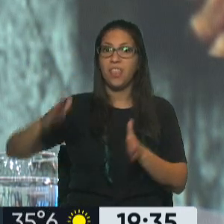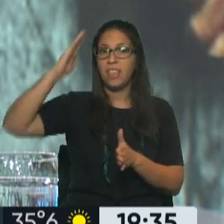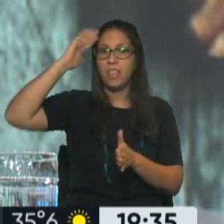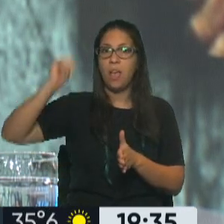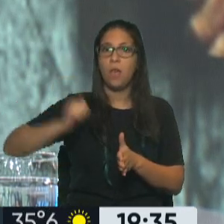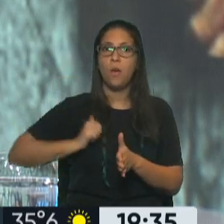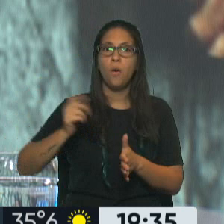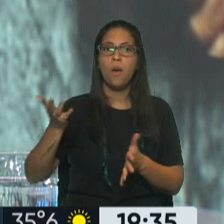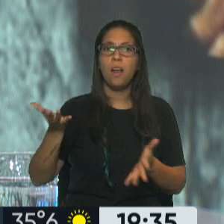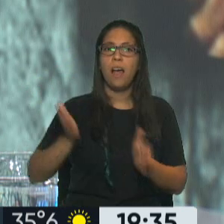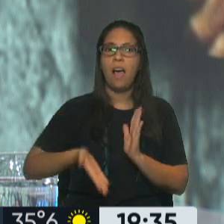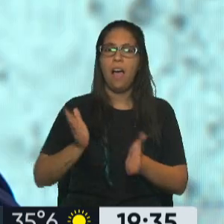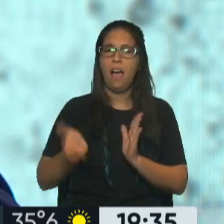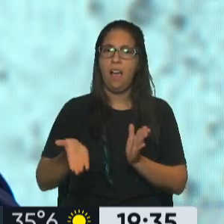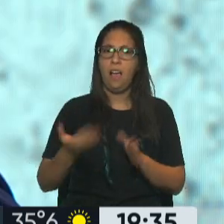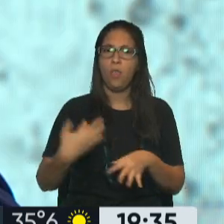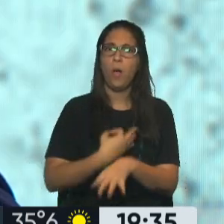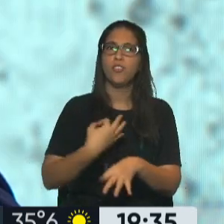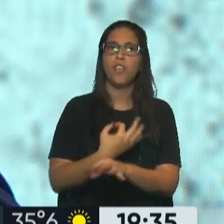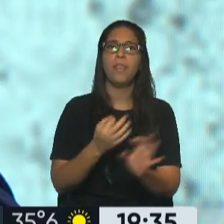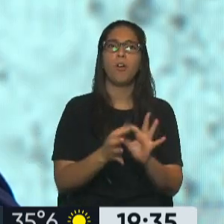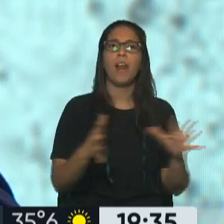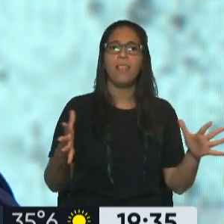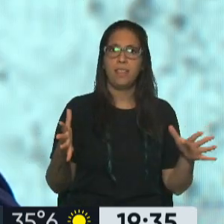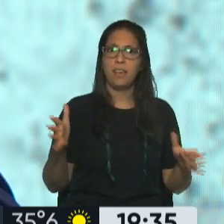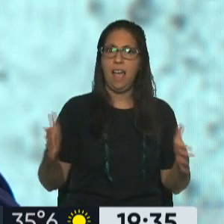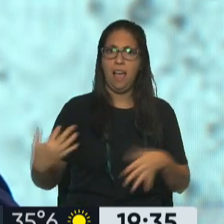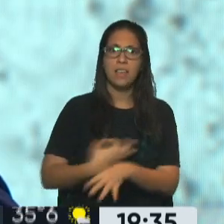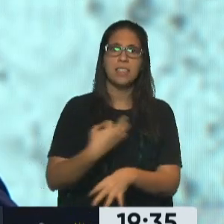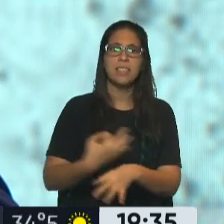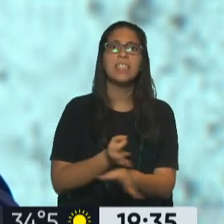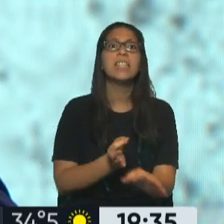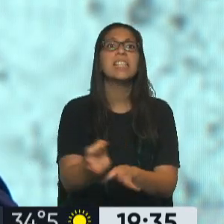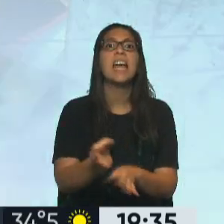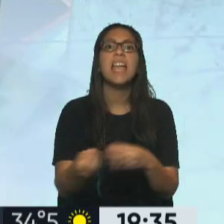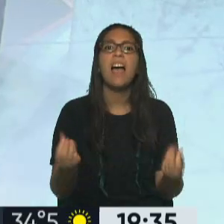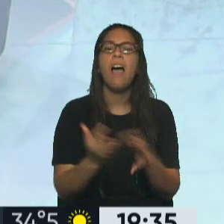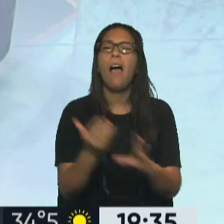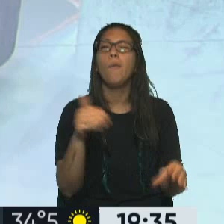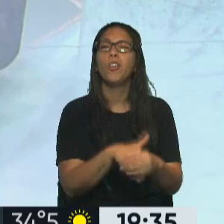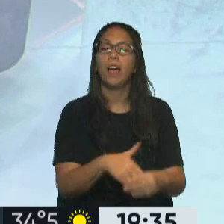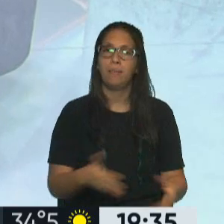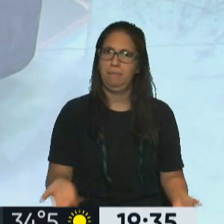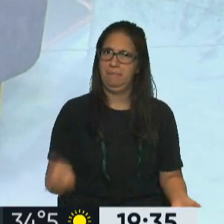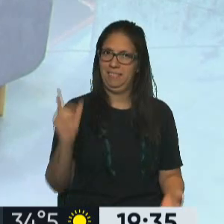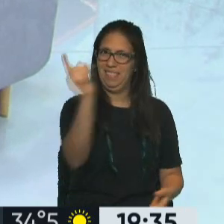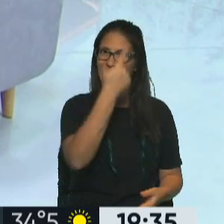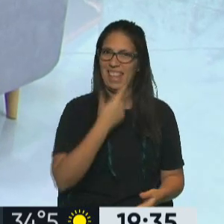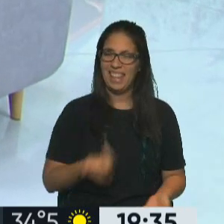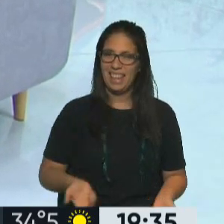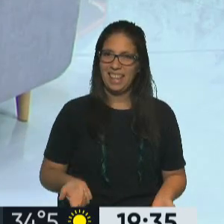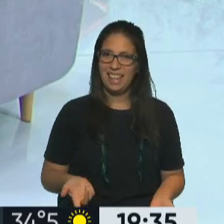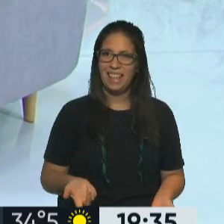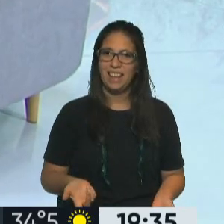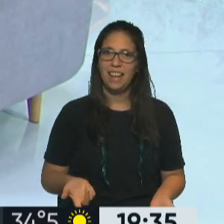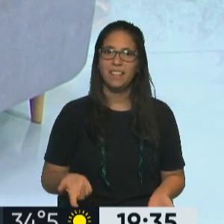democrática instrucción también yo tuve tuve educación democrática en dictadura que te enseñaba laot te das cuenta sí era una cosa de locos este fui